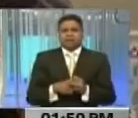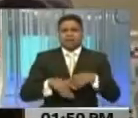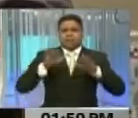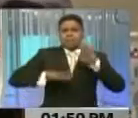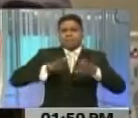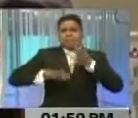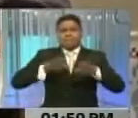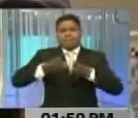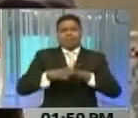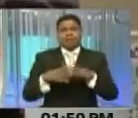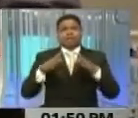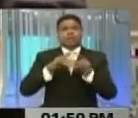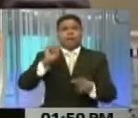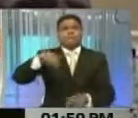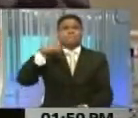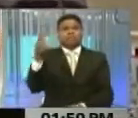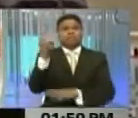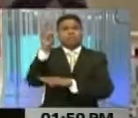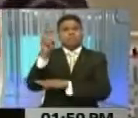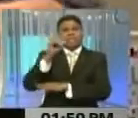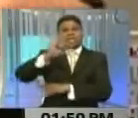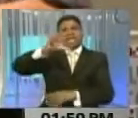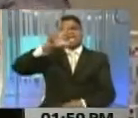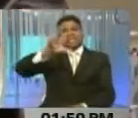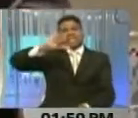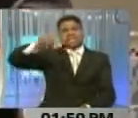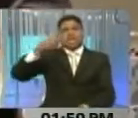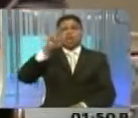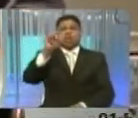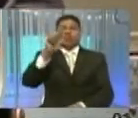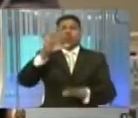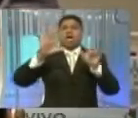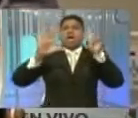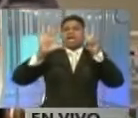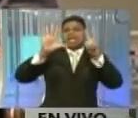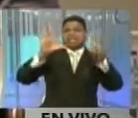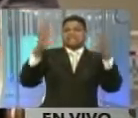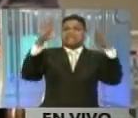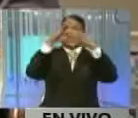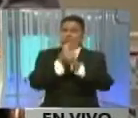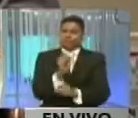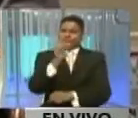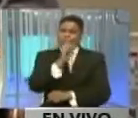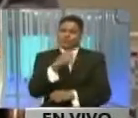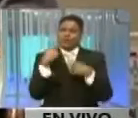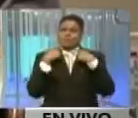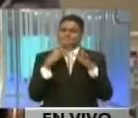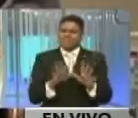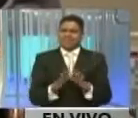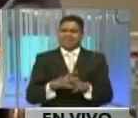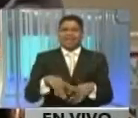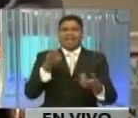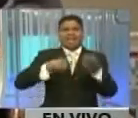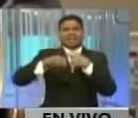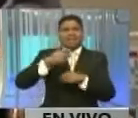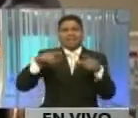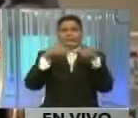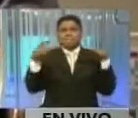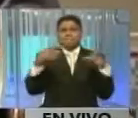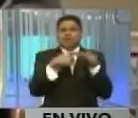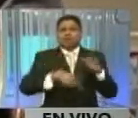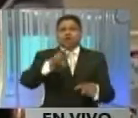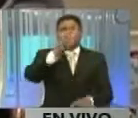Reina el próximo viernes 3 de junio a las 7 de la noche. No se la pierdan. Las entradas tendrán un valor general